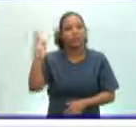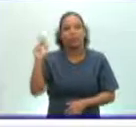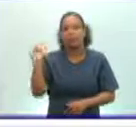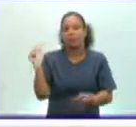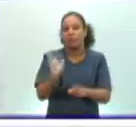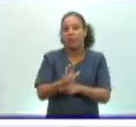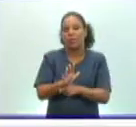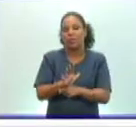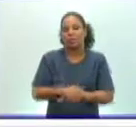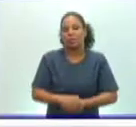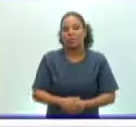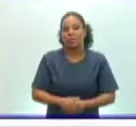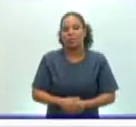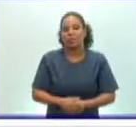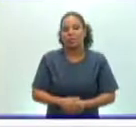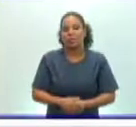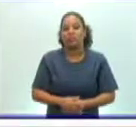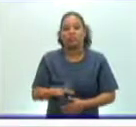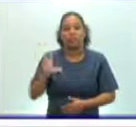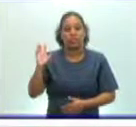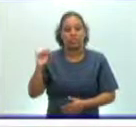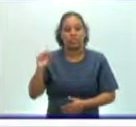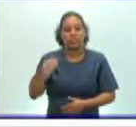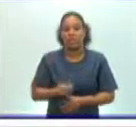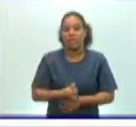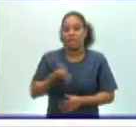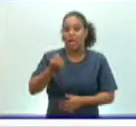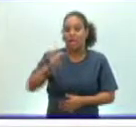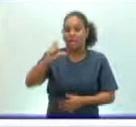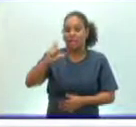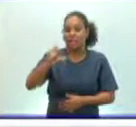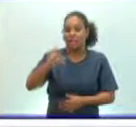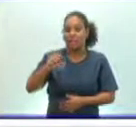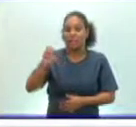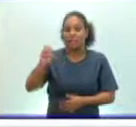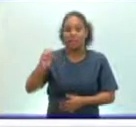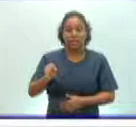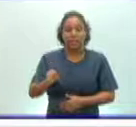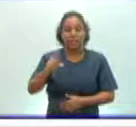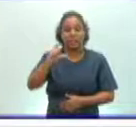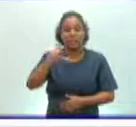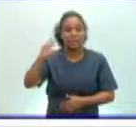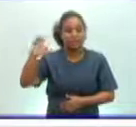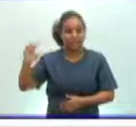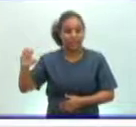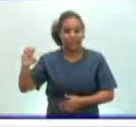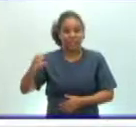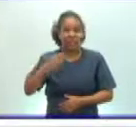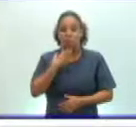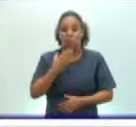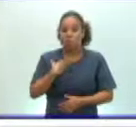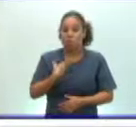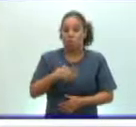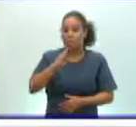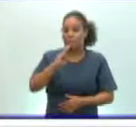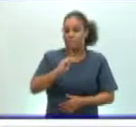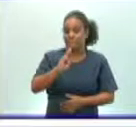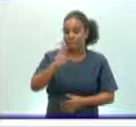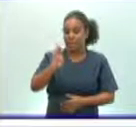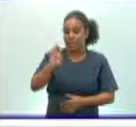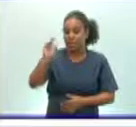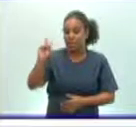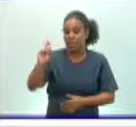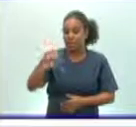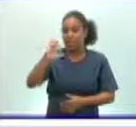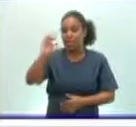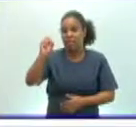principio. Entonces sería AC es al segmento CE como BD es